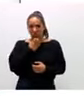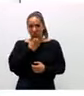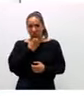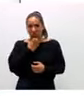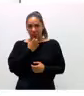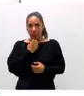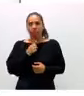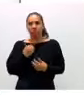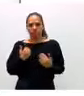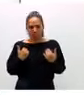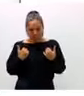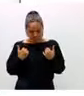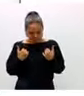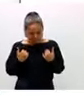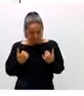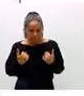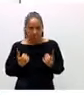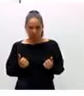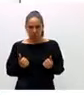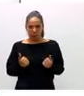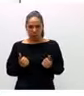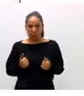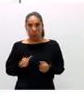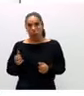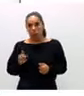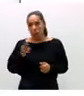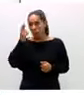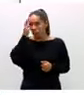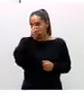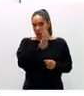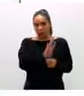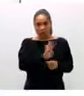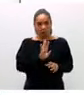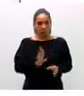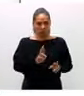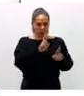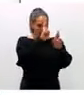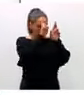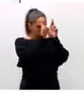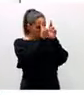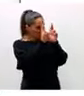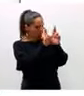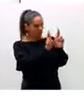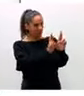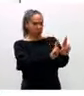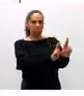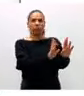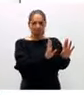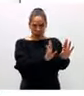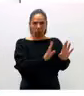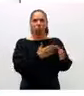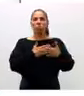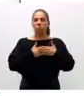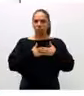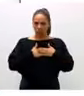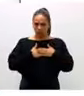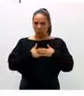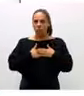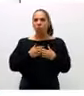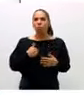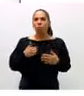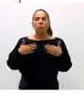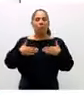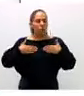de manera atenta y respetuosa. Obviamente aquí vemos que se está poniendo en juego habilidades como la escucha activa,